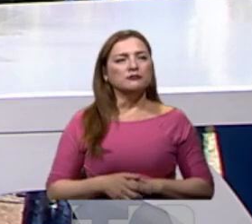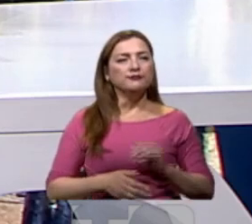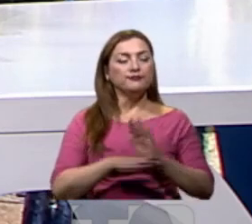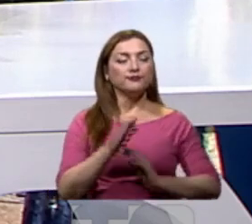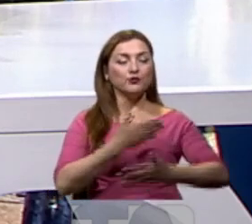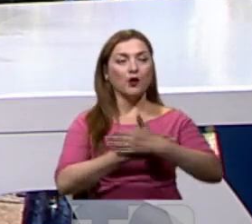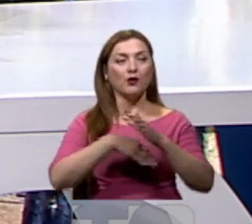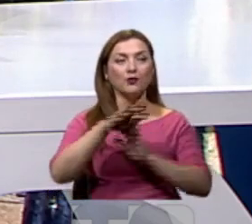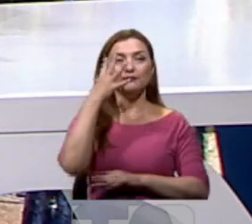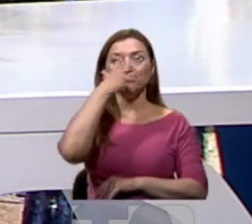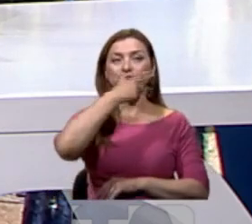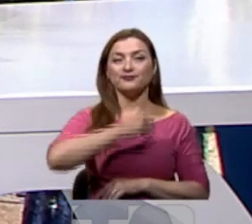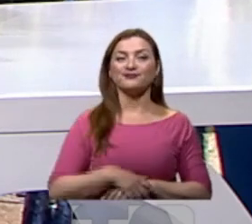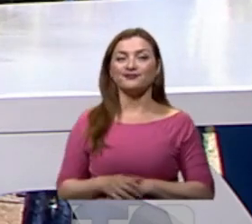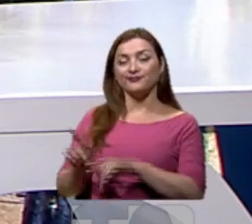linda.